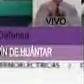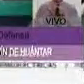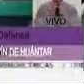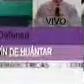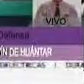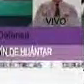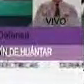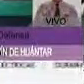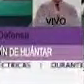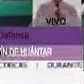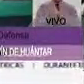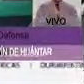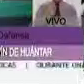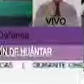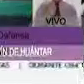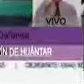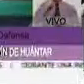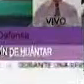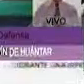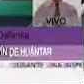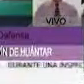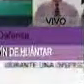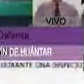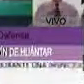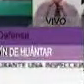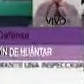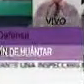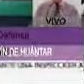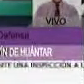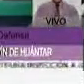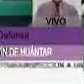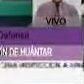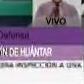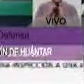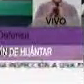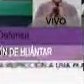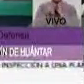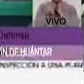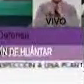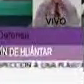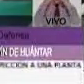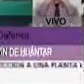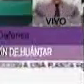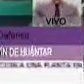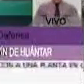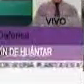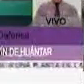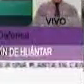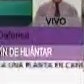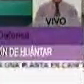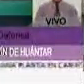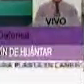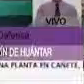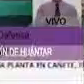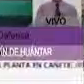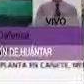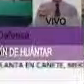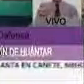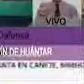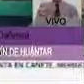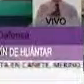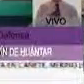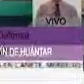la Corte Interamericana de Derechos Humanos fueron sometidas a la consideración de la ciudadanía en